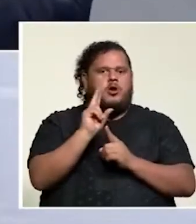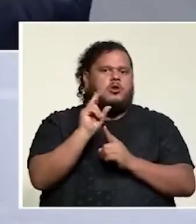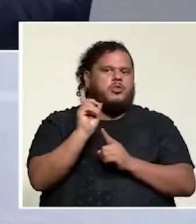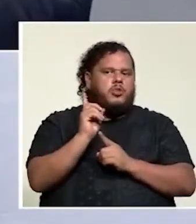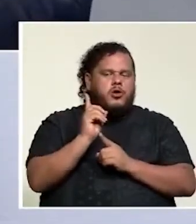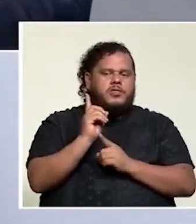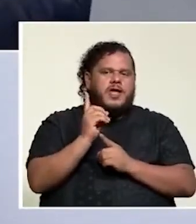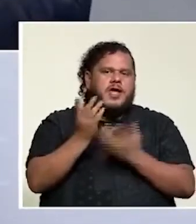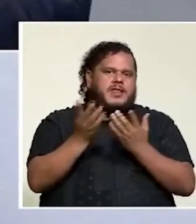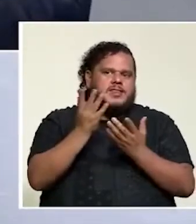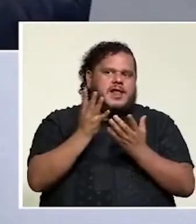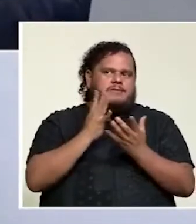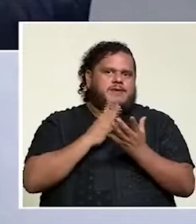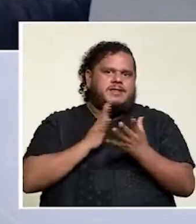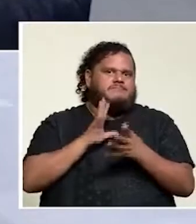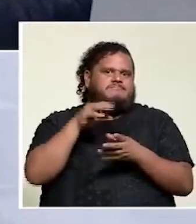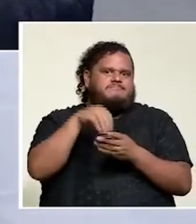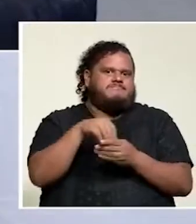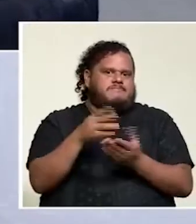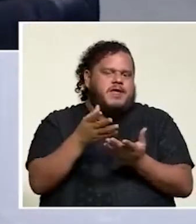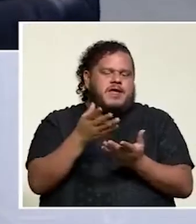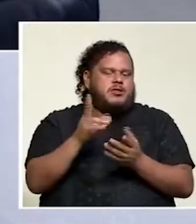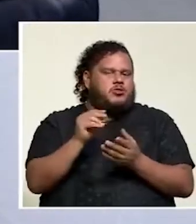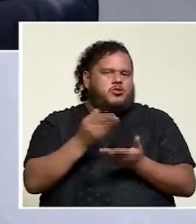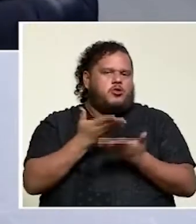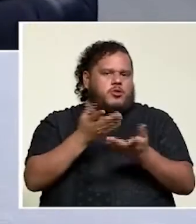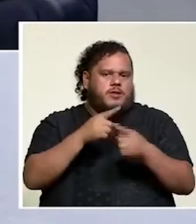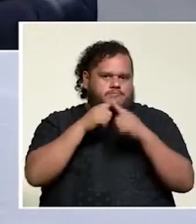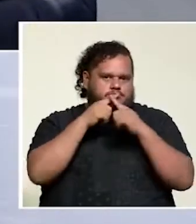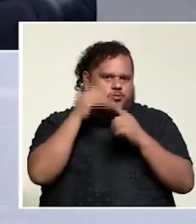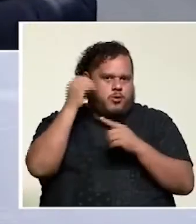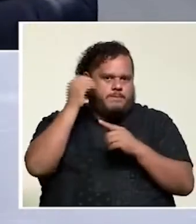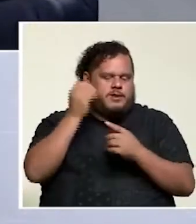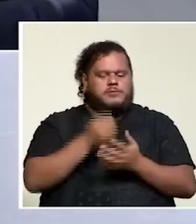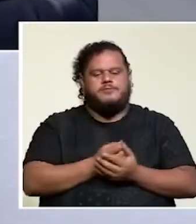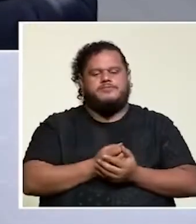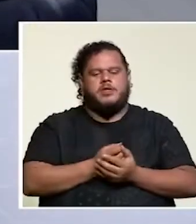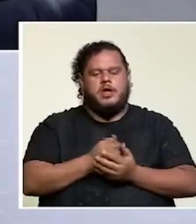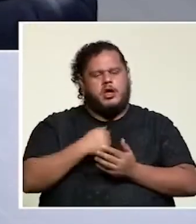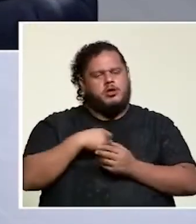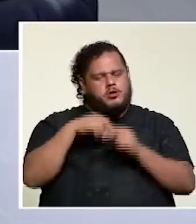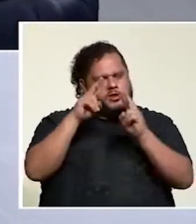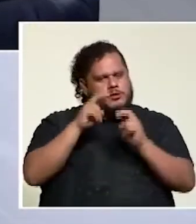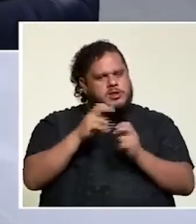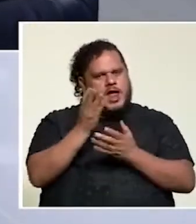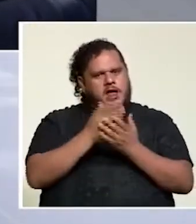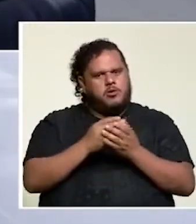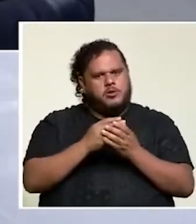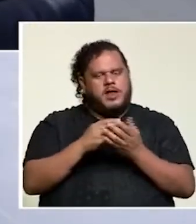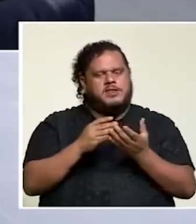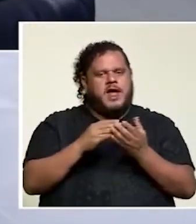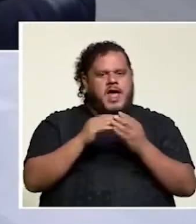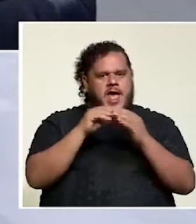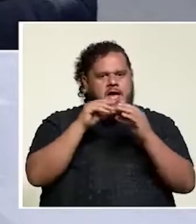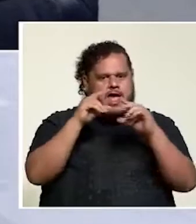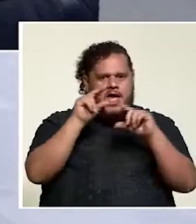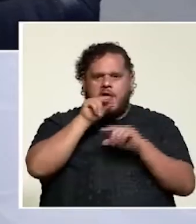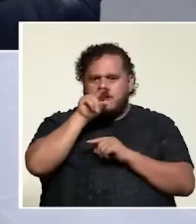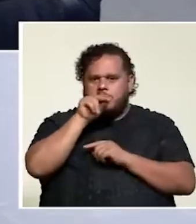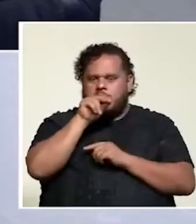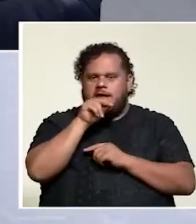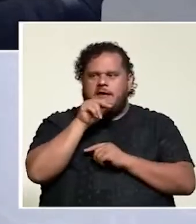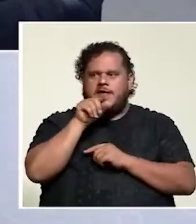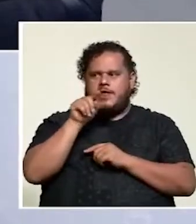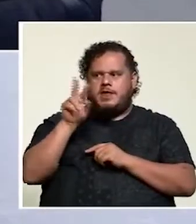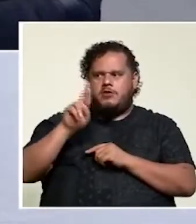corresponde dar, digamos, algún tipo de opinión. De hecho, Gustavo, estuve revisando algunas cuentas de Twitter de algunos diputados y llevan 3 días en